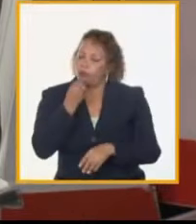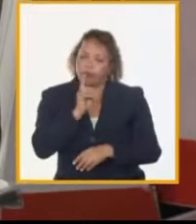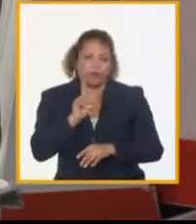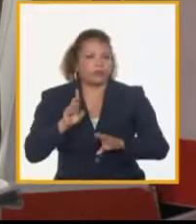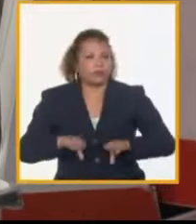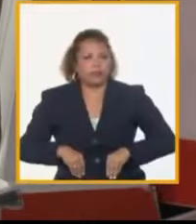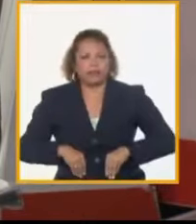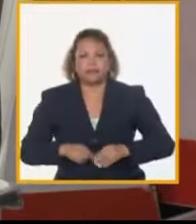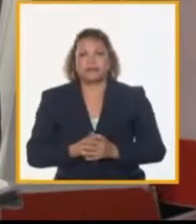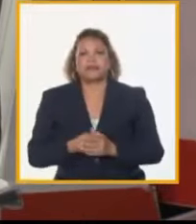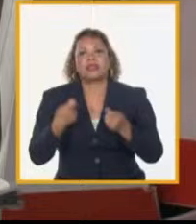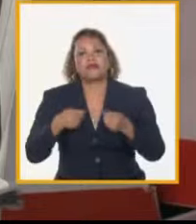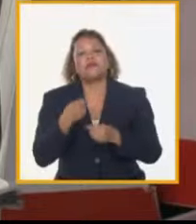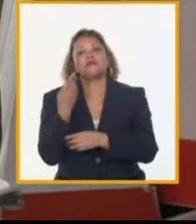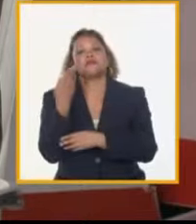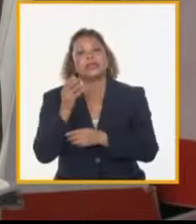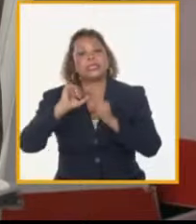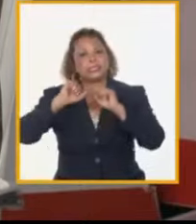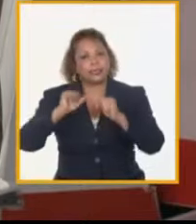No podemos permitirlo. Hay que exigirlo entonces